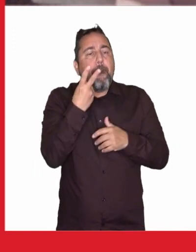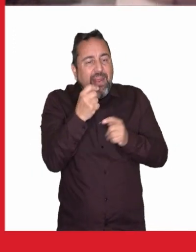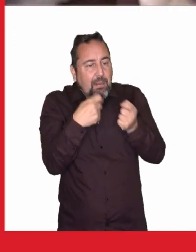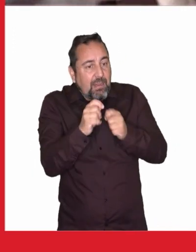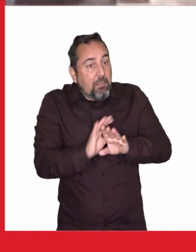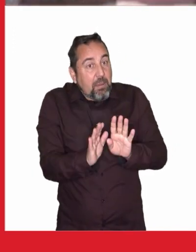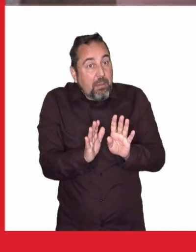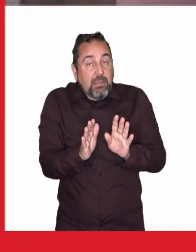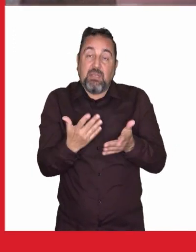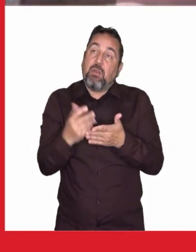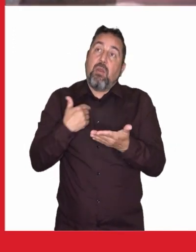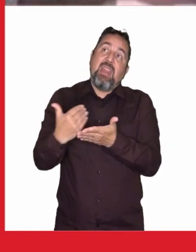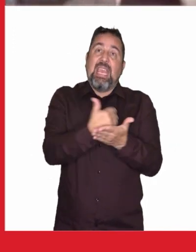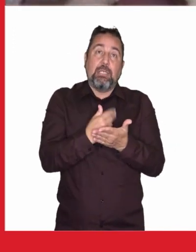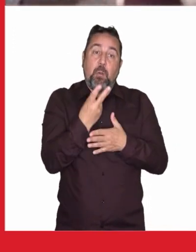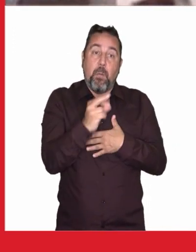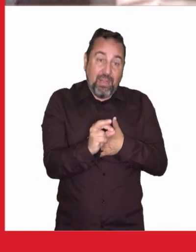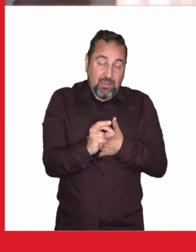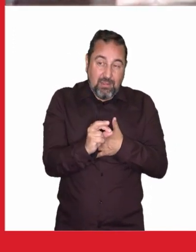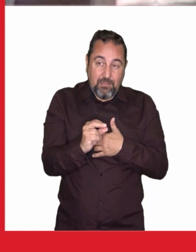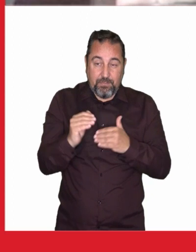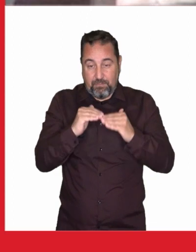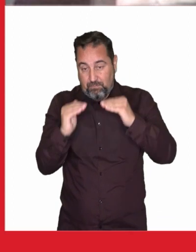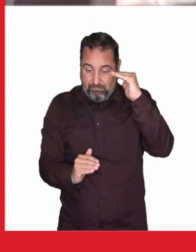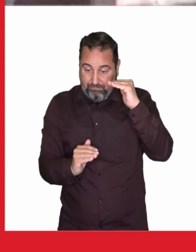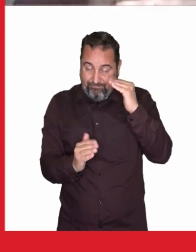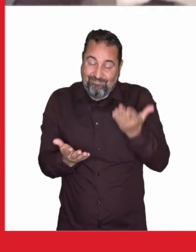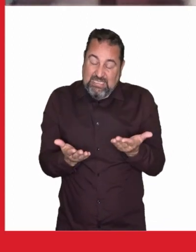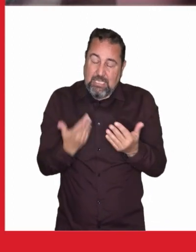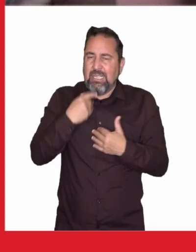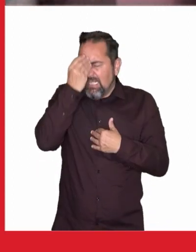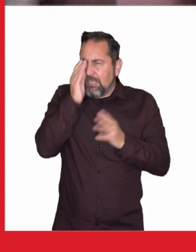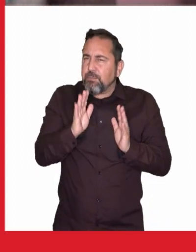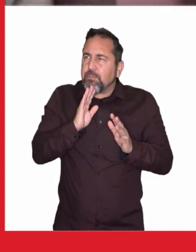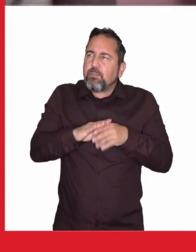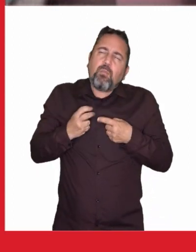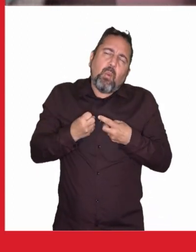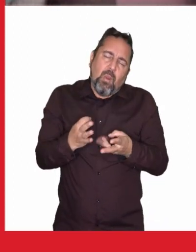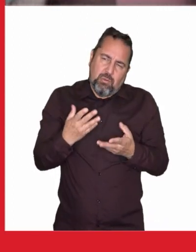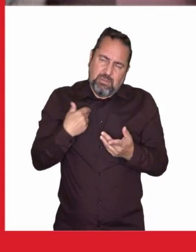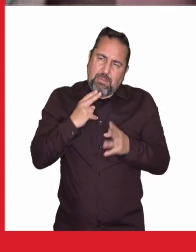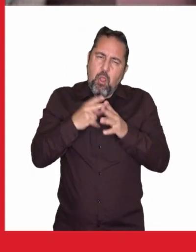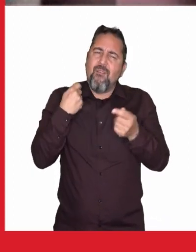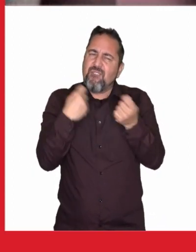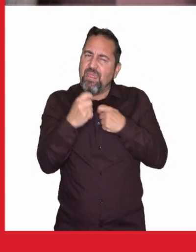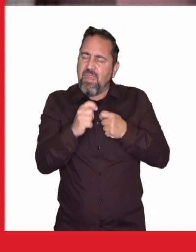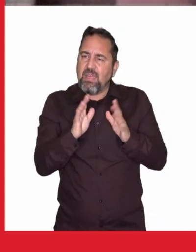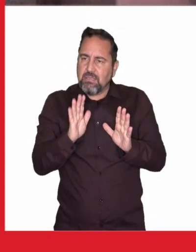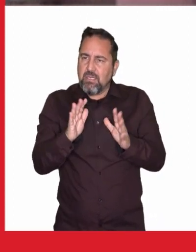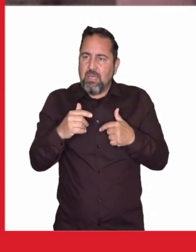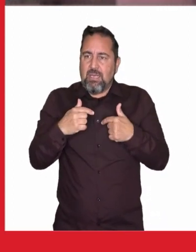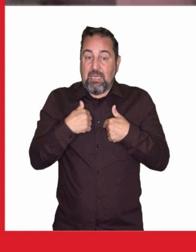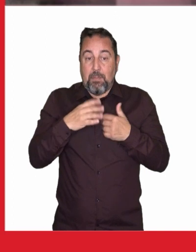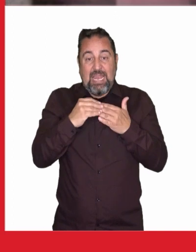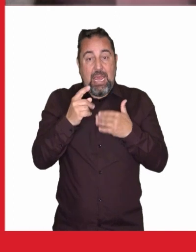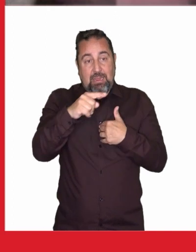60, pero solamente puedo vender 20, solamente voy a tener ingresos por 20. Entonces, si os fijáis, cuando pienso en las